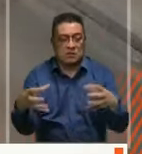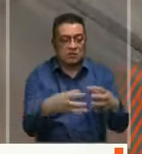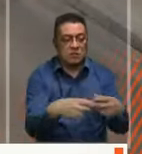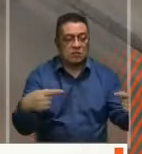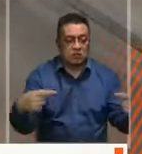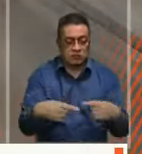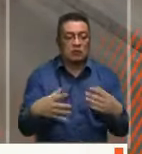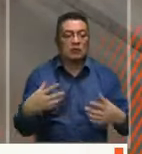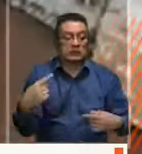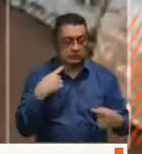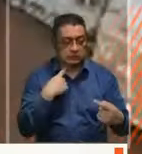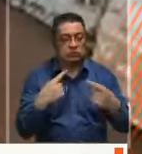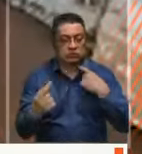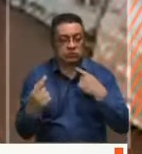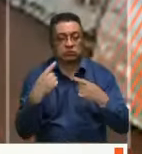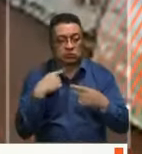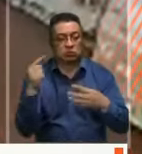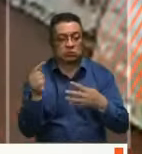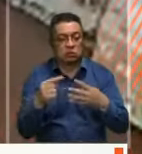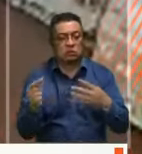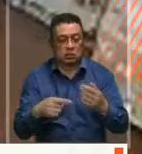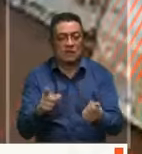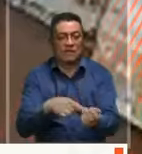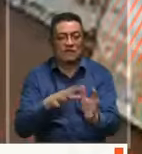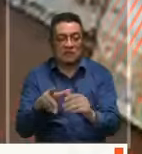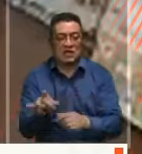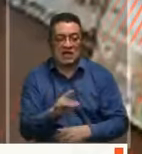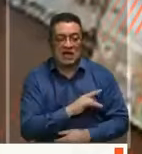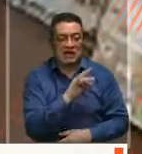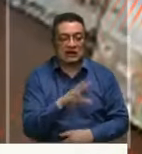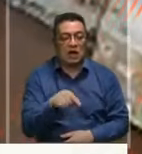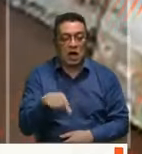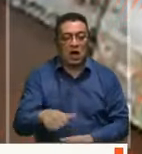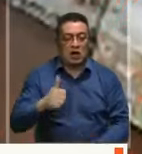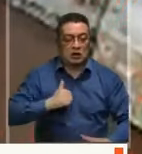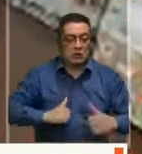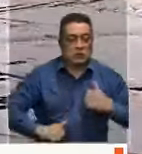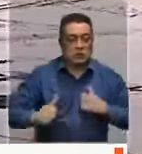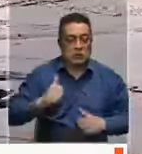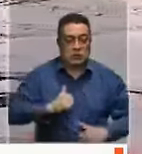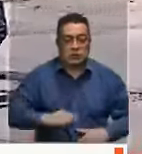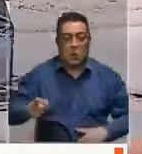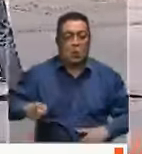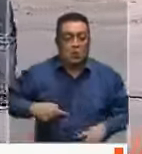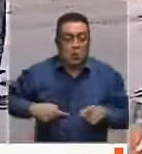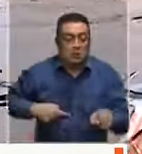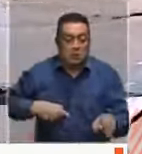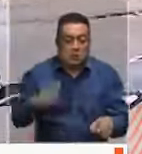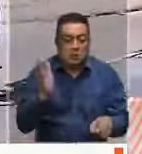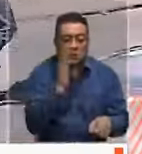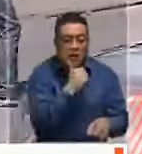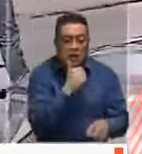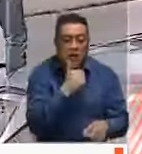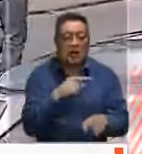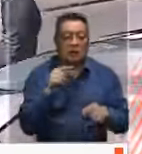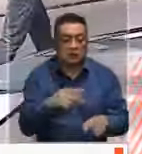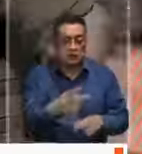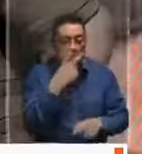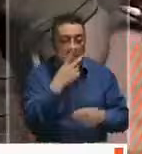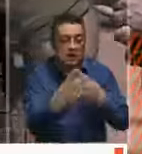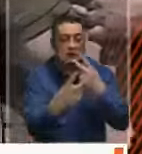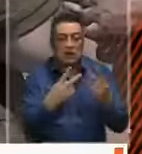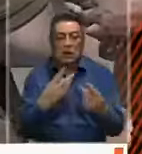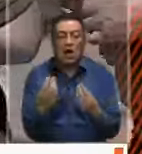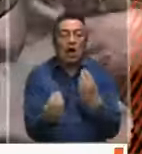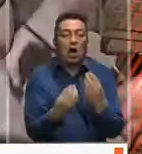dejado trágicas consecuencias para familias chilenas que hoy sufren la pérdida de un ser inocente y que siguen viendo como